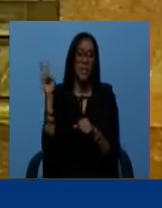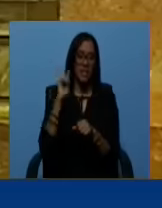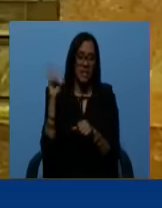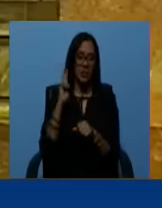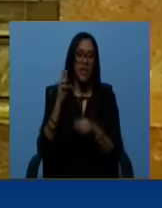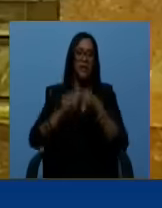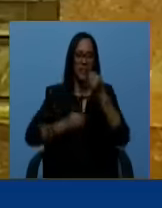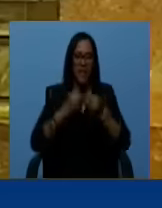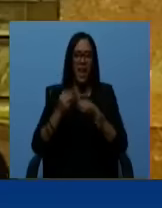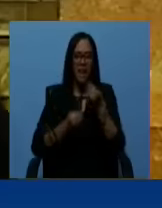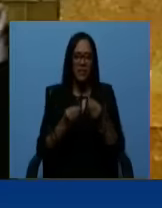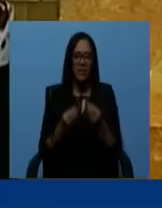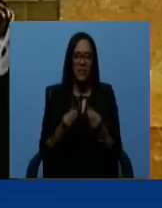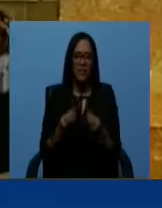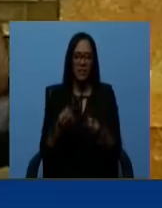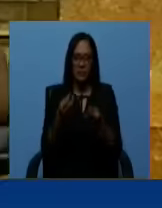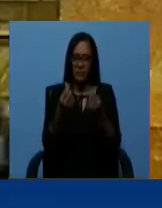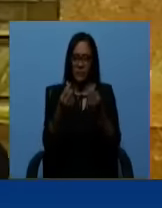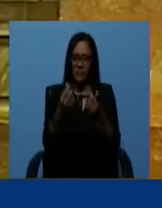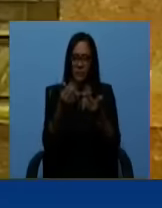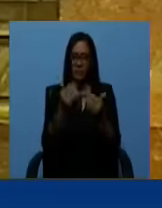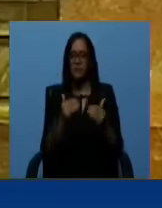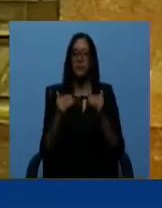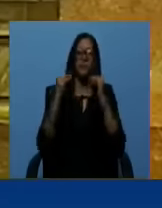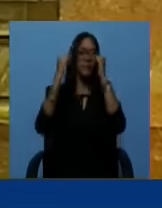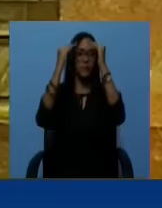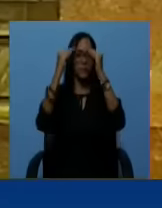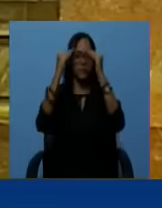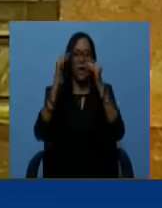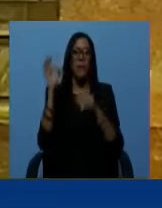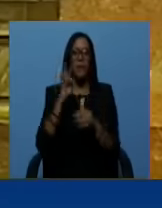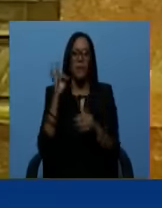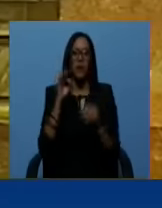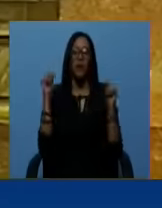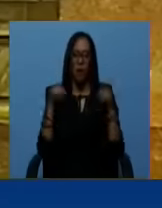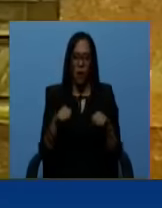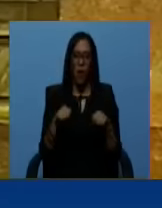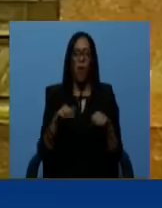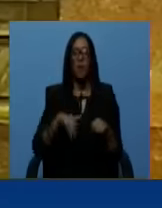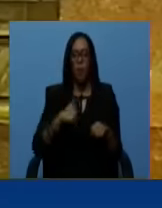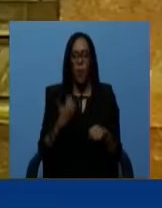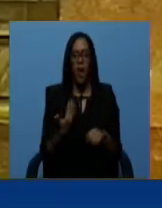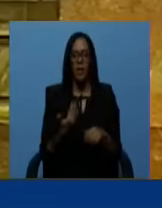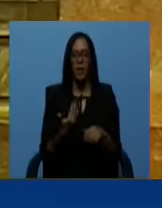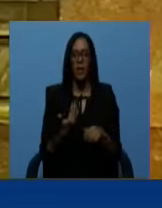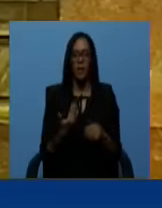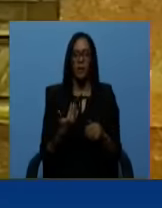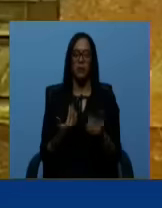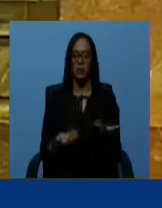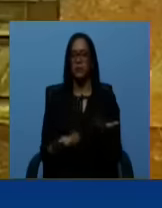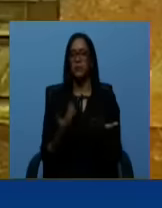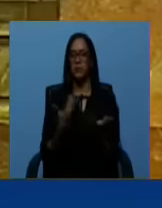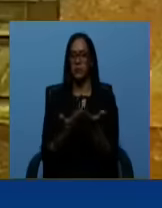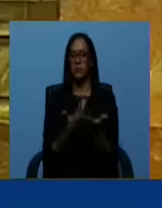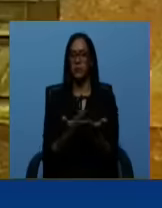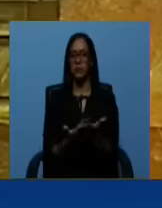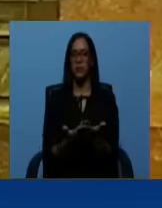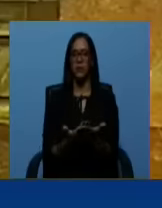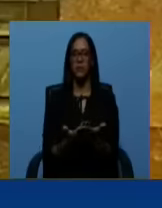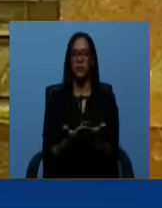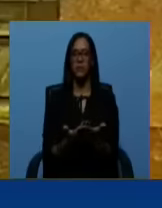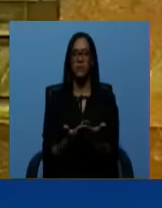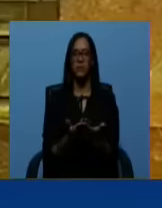también ingresos superiores al promedio que hoy por hoy el Estado pueda sustentar. Así